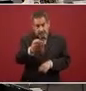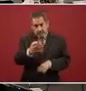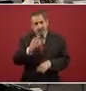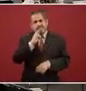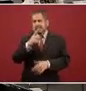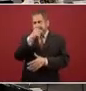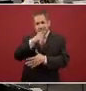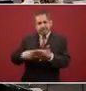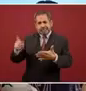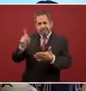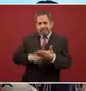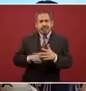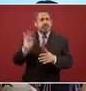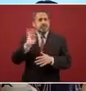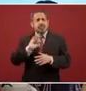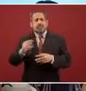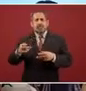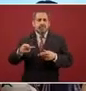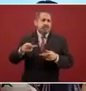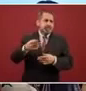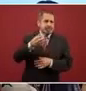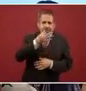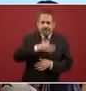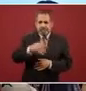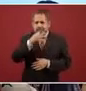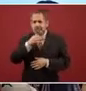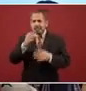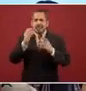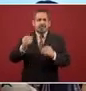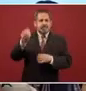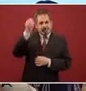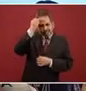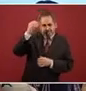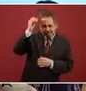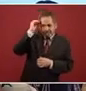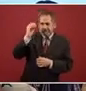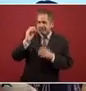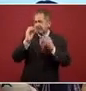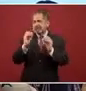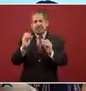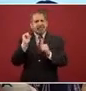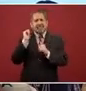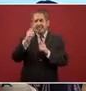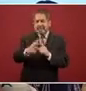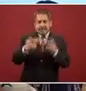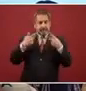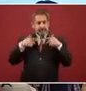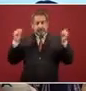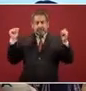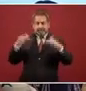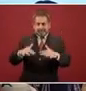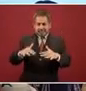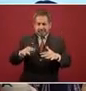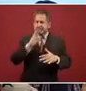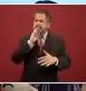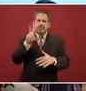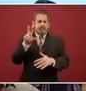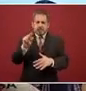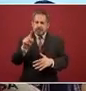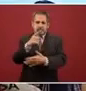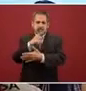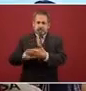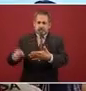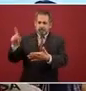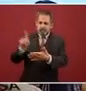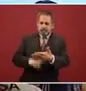o una fiesta o un bautizo o alguna actividad en la que debe tener un gran número de personas, evítelo. ¿Por cuánto